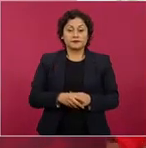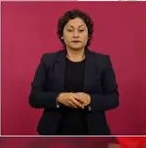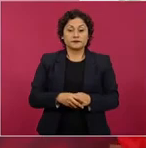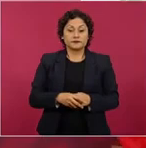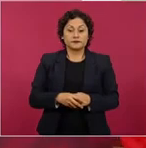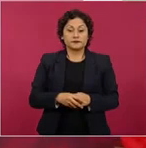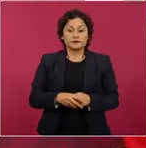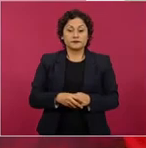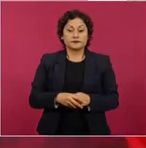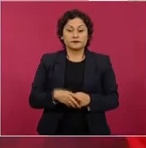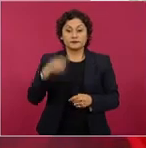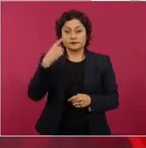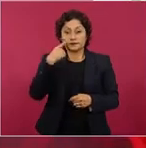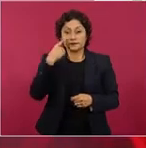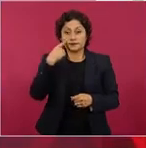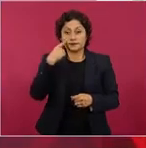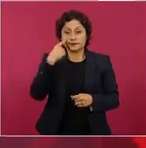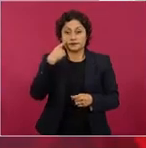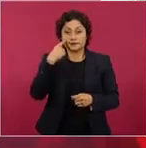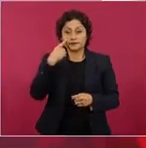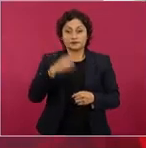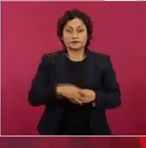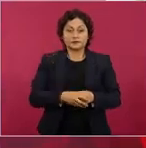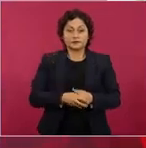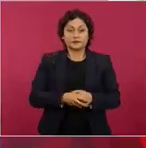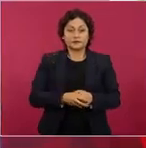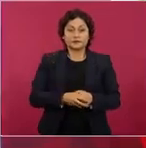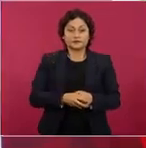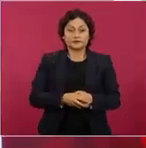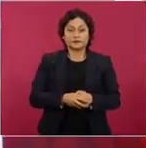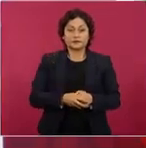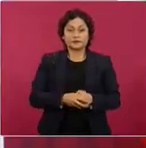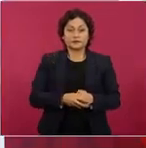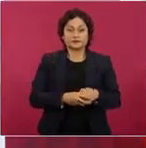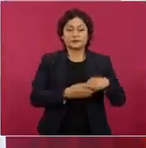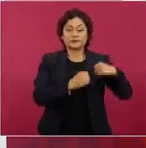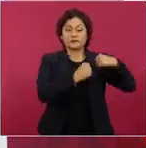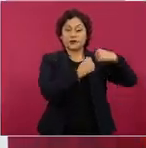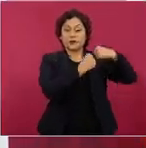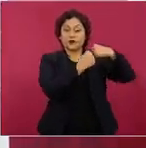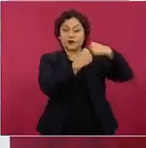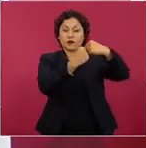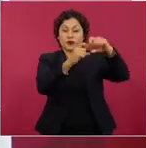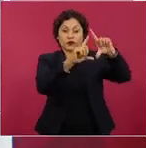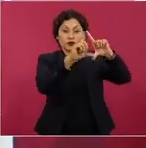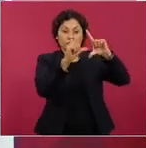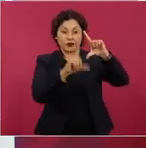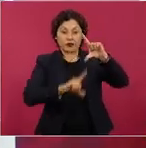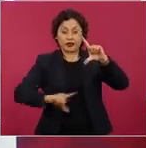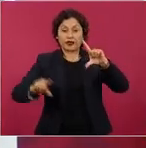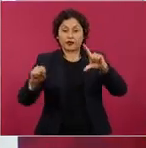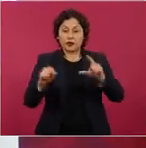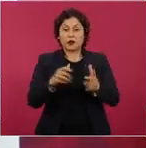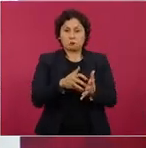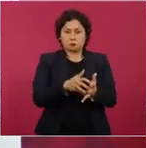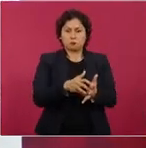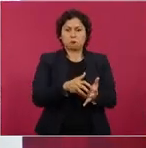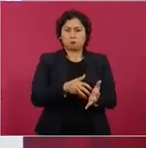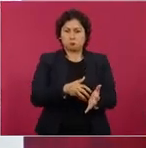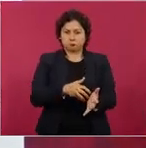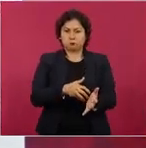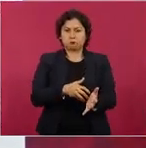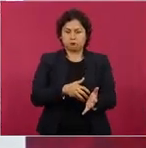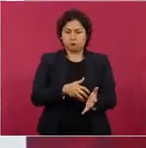Toda la frontera hay un ahorro, sobre todo en la frontera